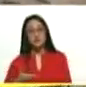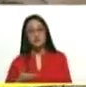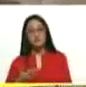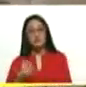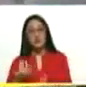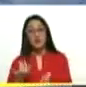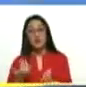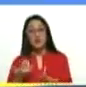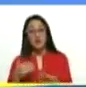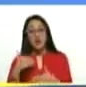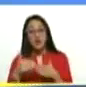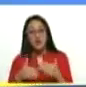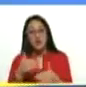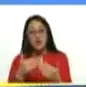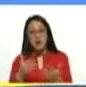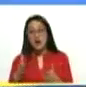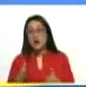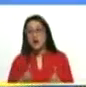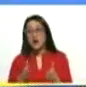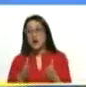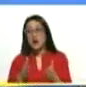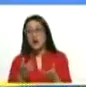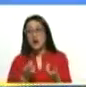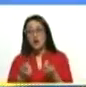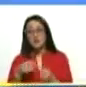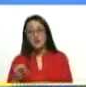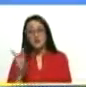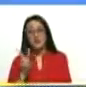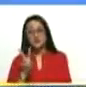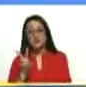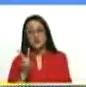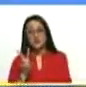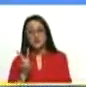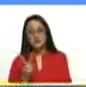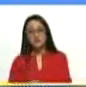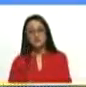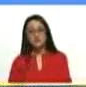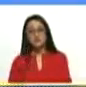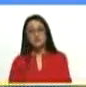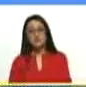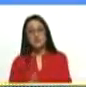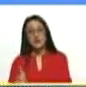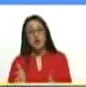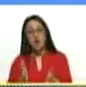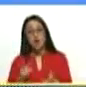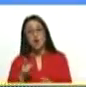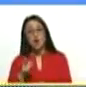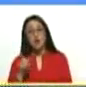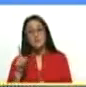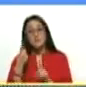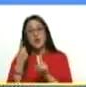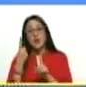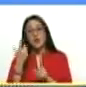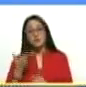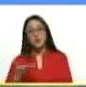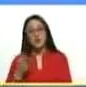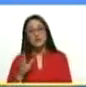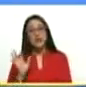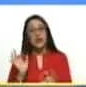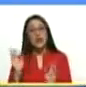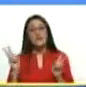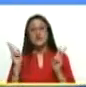comenzar a encaminar la economía venezolana y tener un logro importante, un primer logro. No cantemos